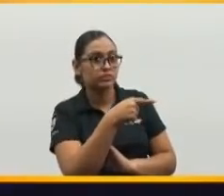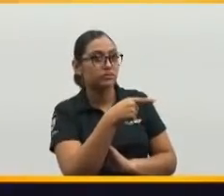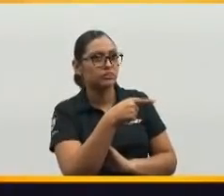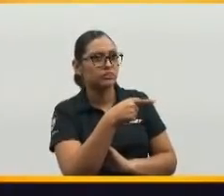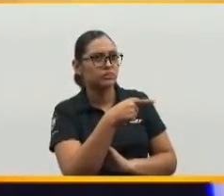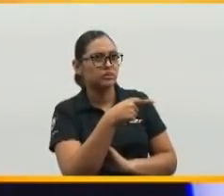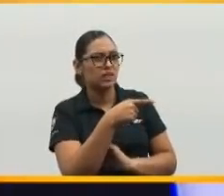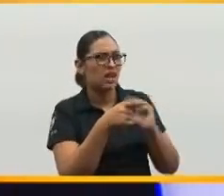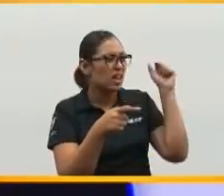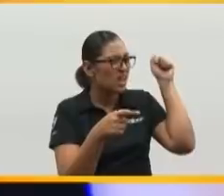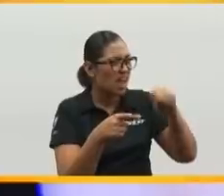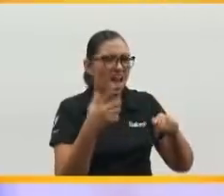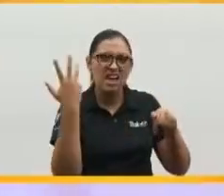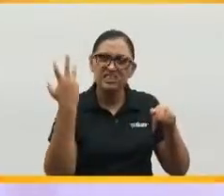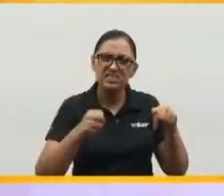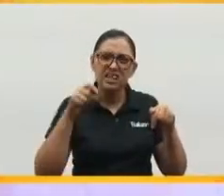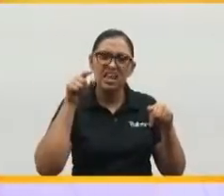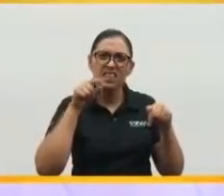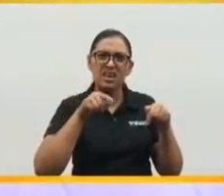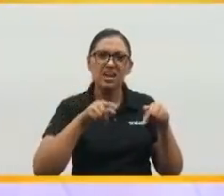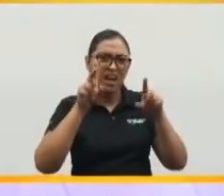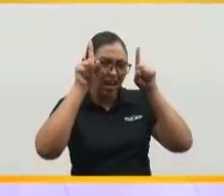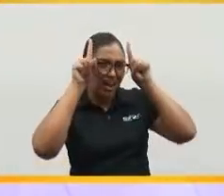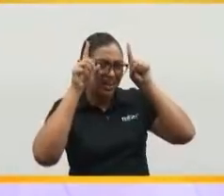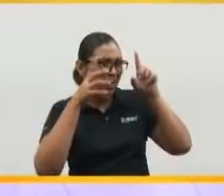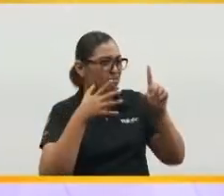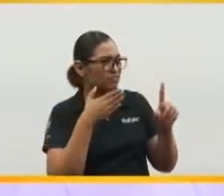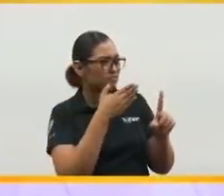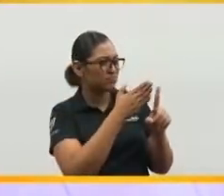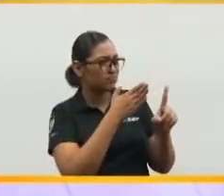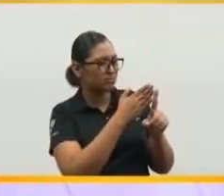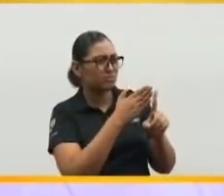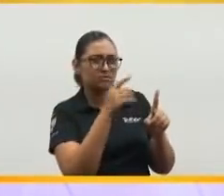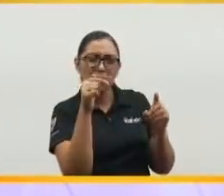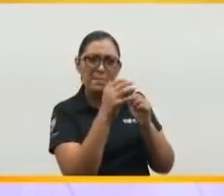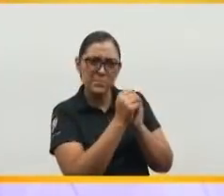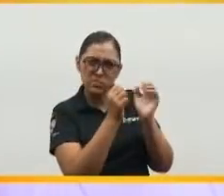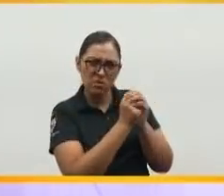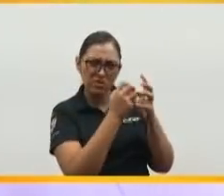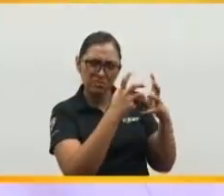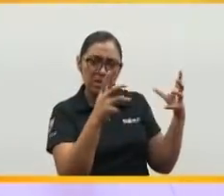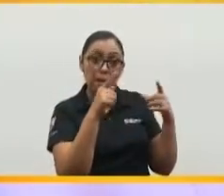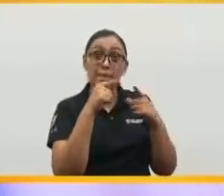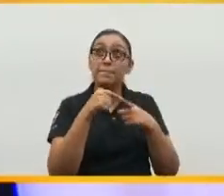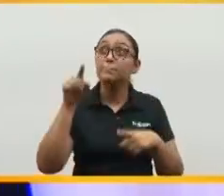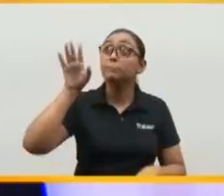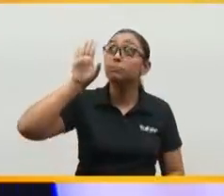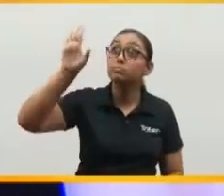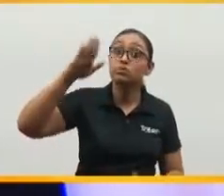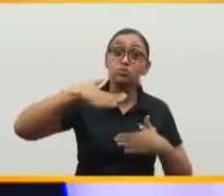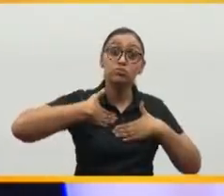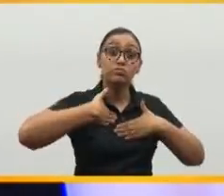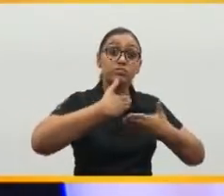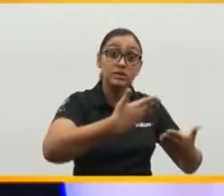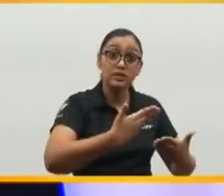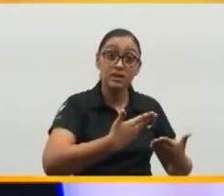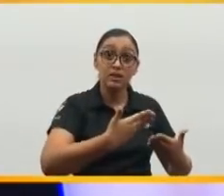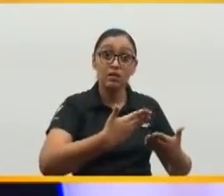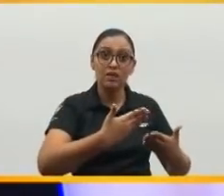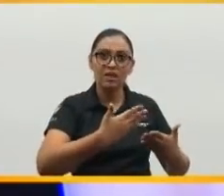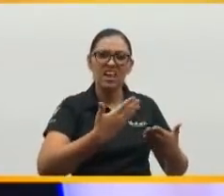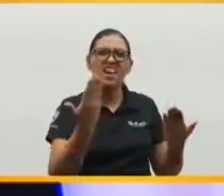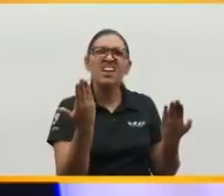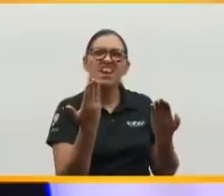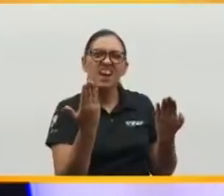El día de hoy te iba a reventar un problema que ni te imaginas que lo tenías a la cola. Pero por la misericordia de Dios no hemos sido consumidos. ¿Por